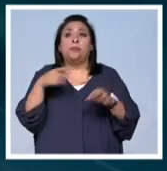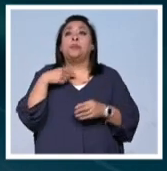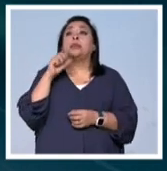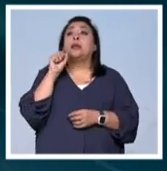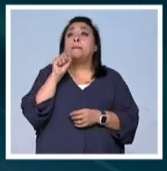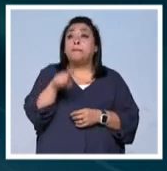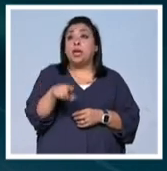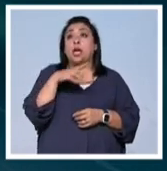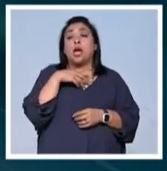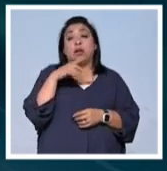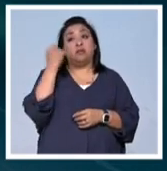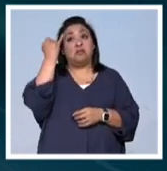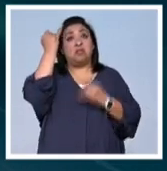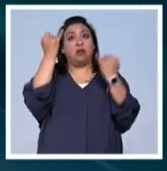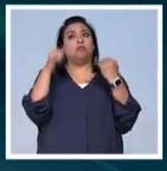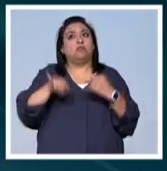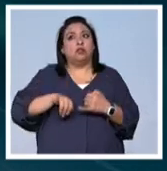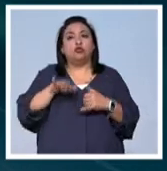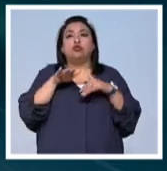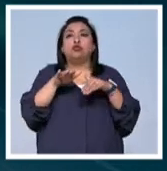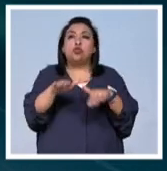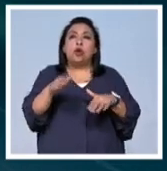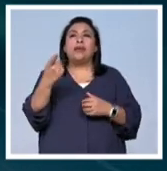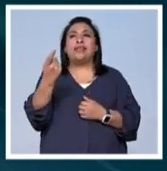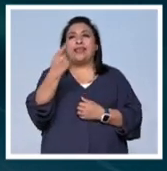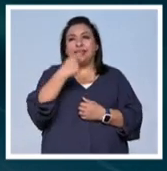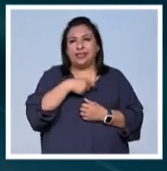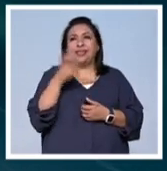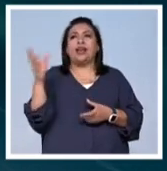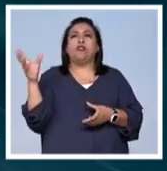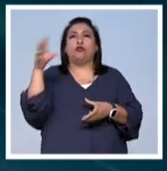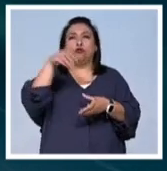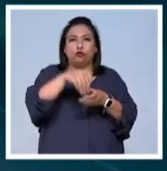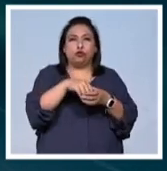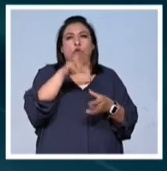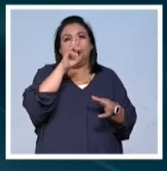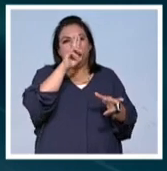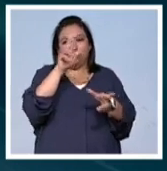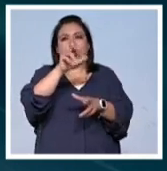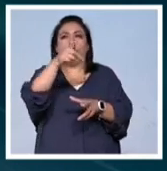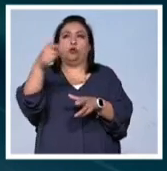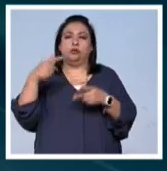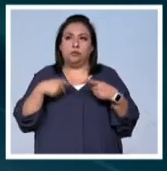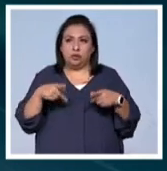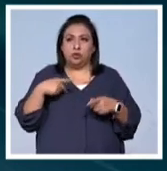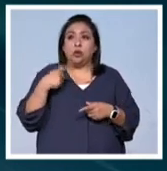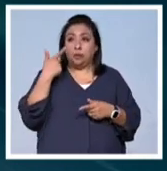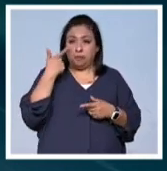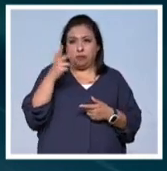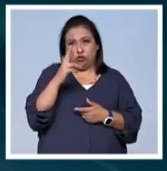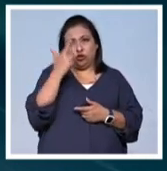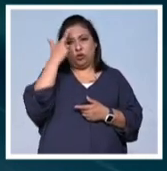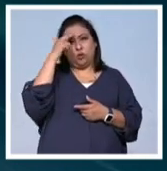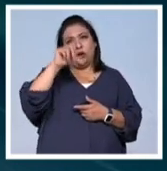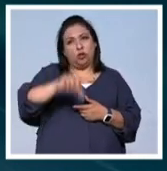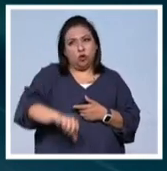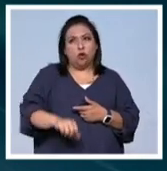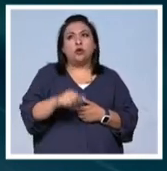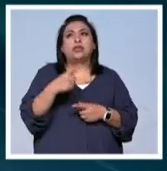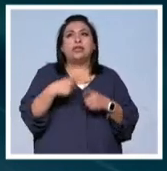en arboloides muy interesantes con respecto a la identidad a la inclusión al respecto por los demás Ahí está Pues el recuerdo esta noche